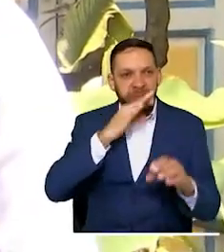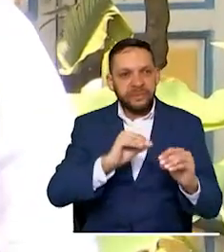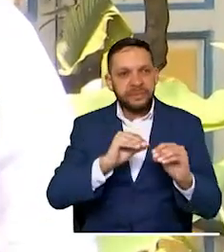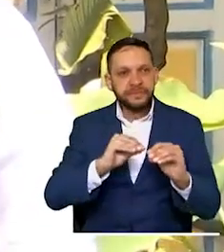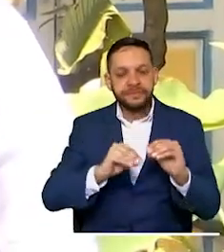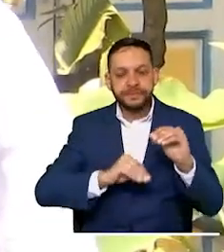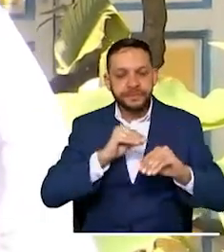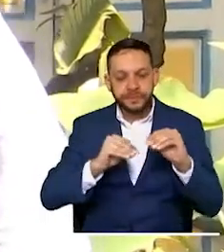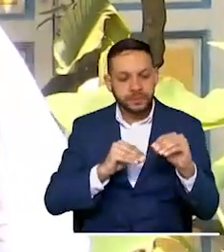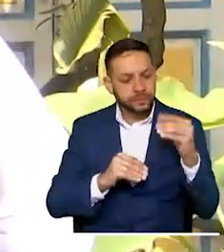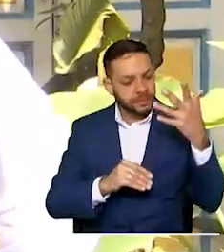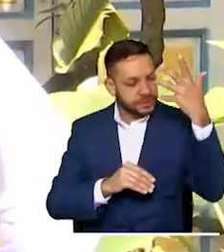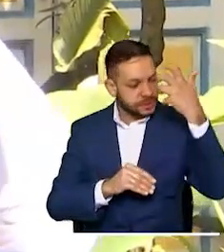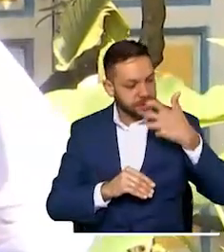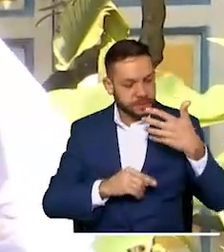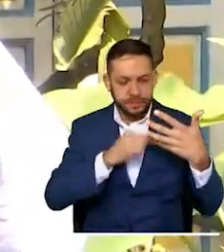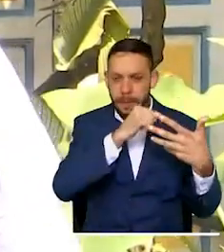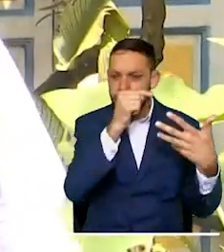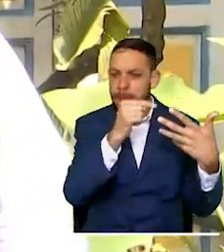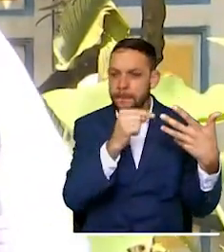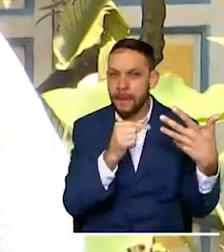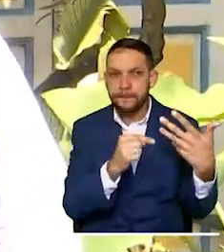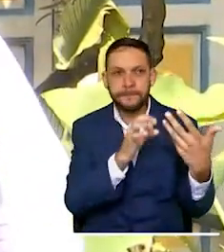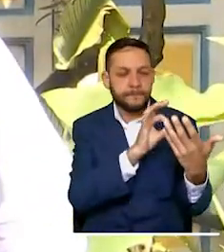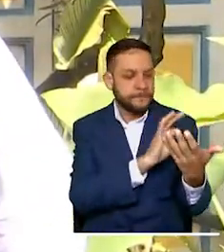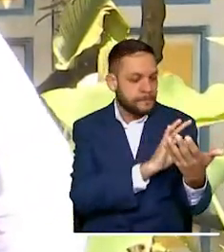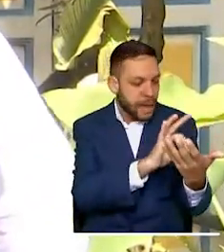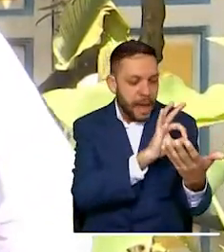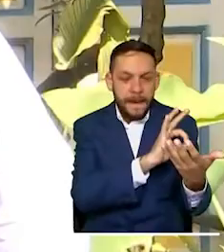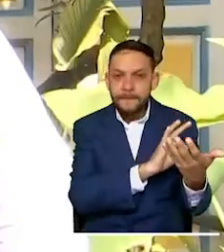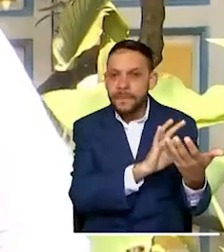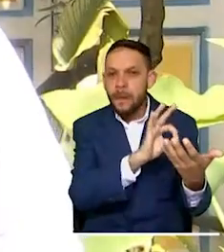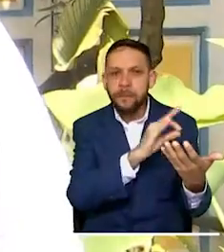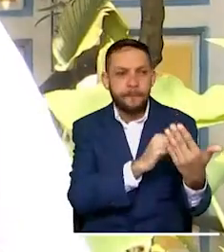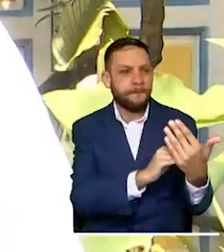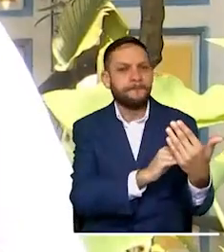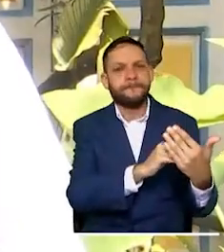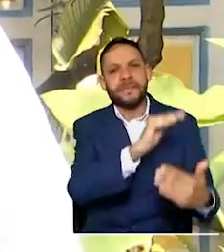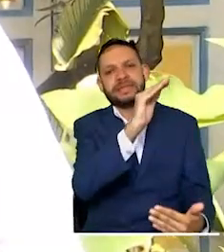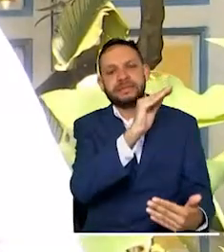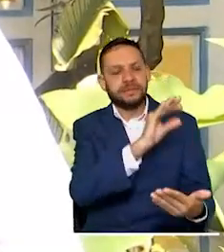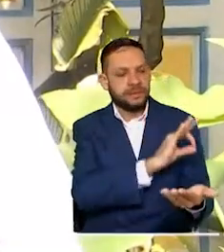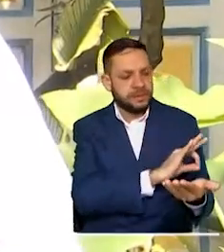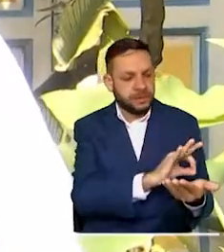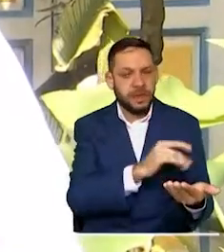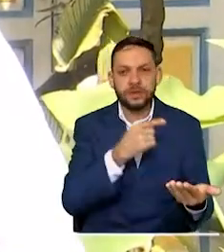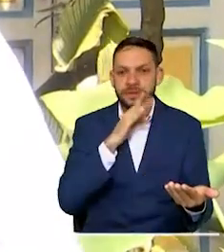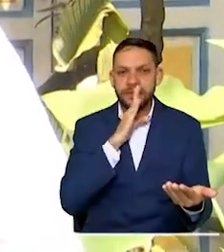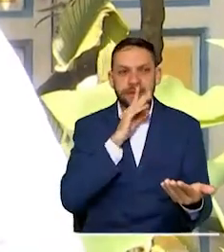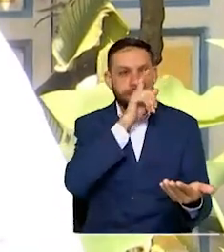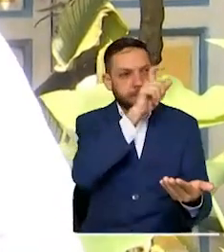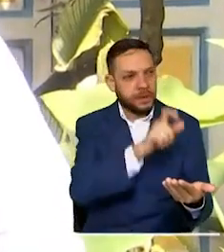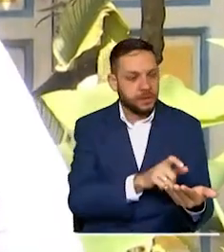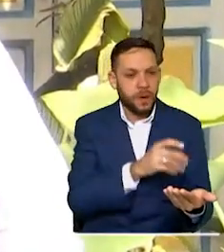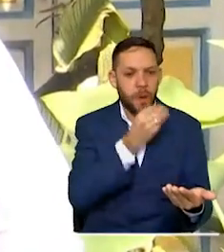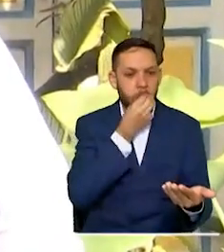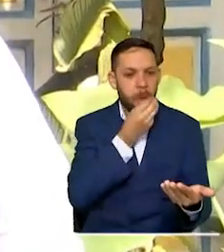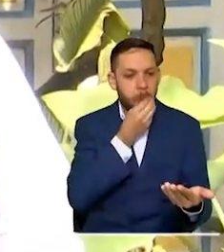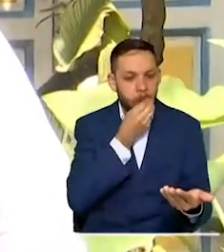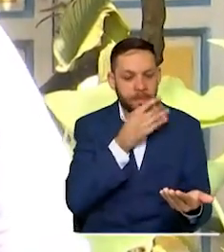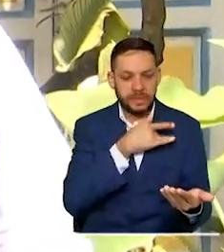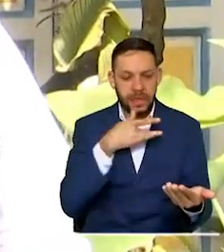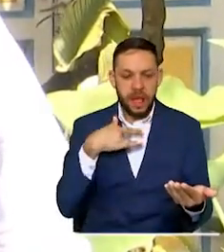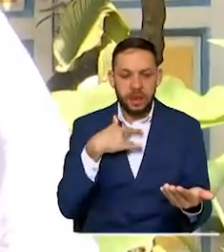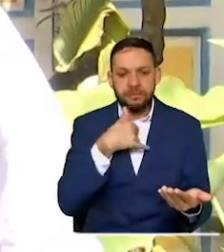unos exámenes de laboratorio y ver unos triglicéridos y un colesterol alto. Y entonces, sí, yo le creo al paciente que come súper bien y súper